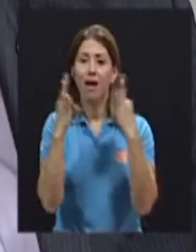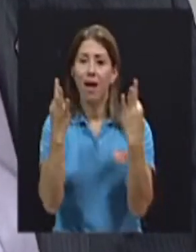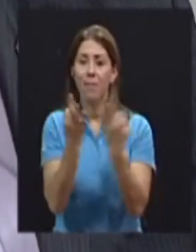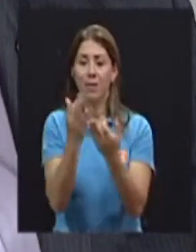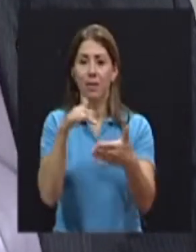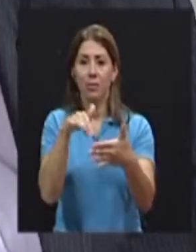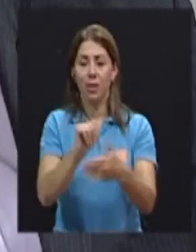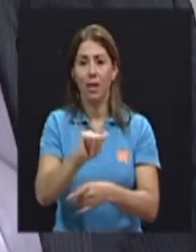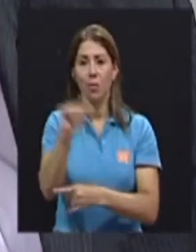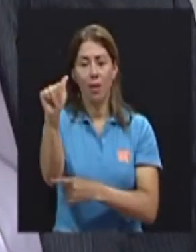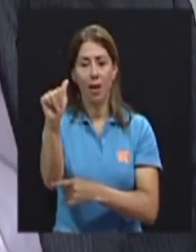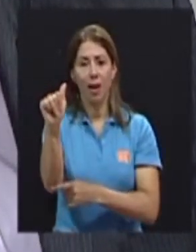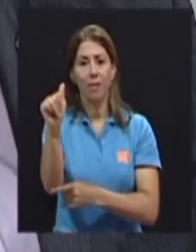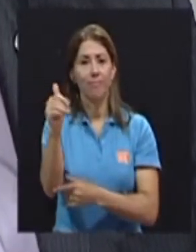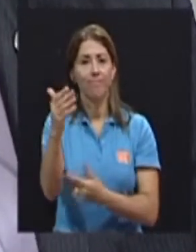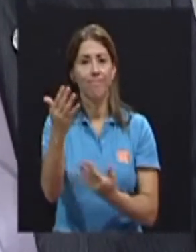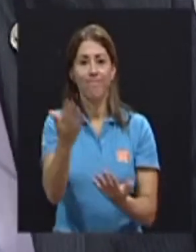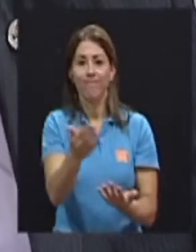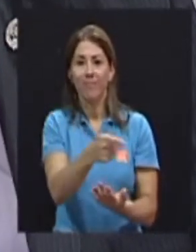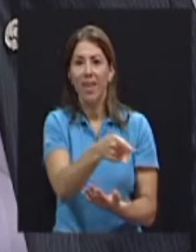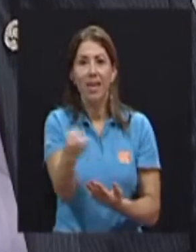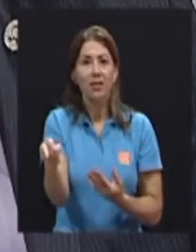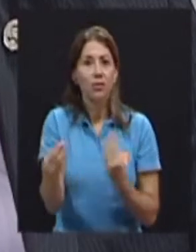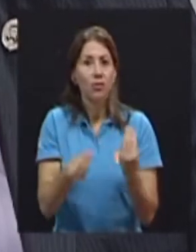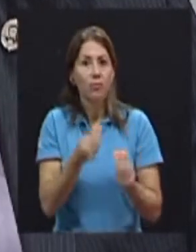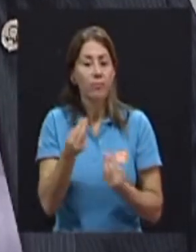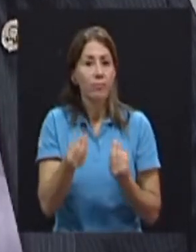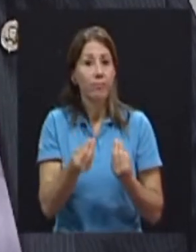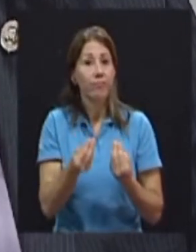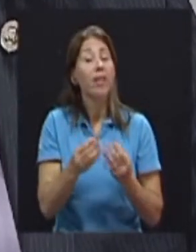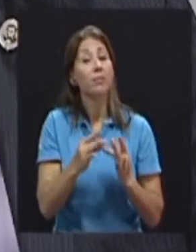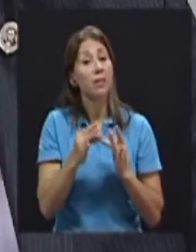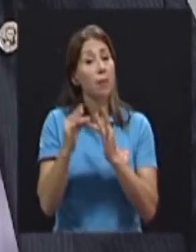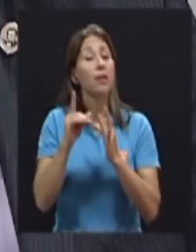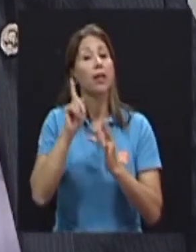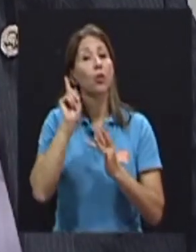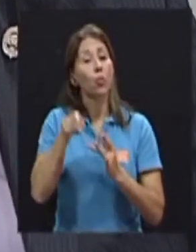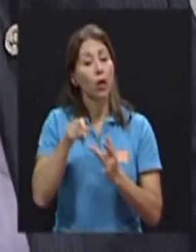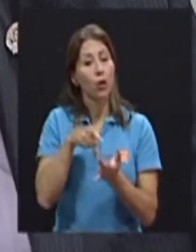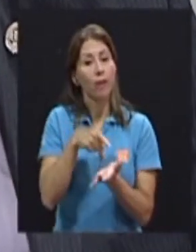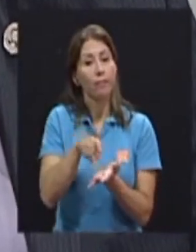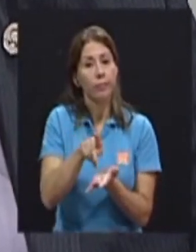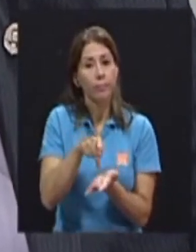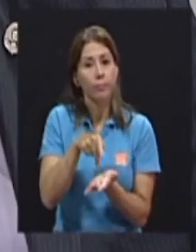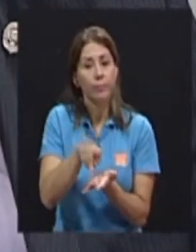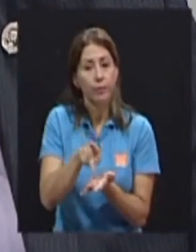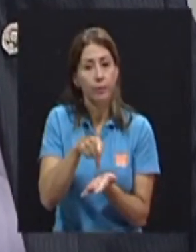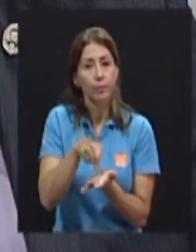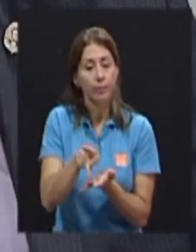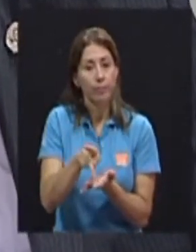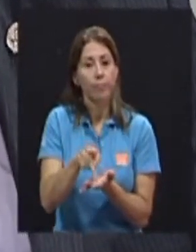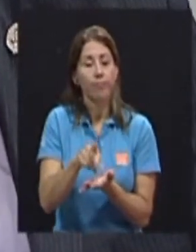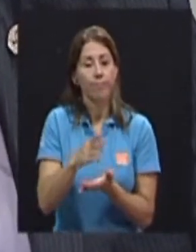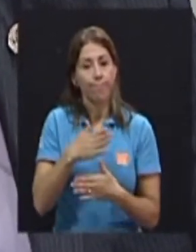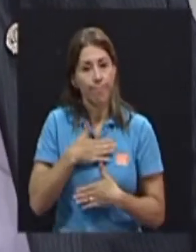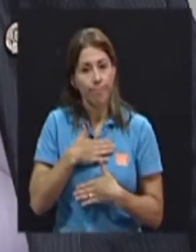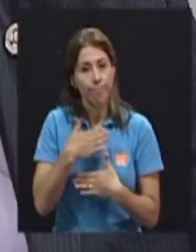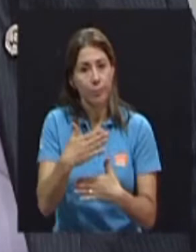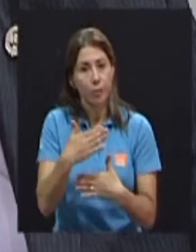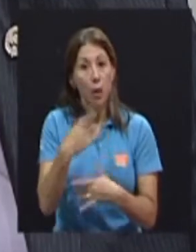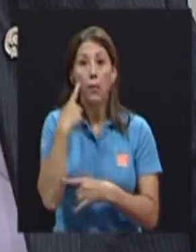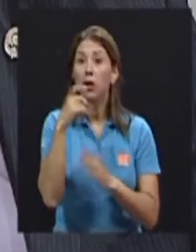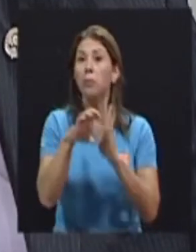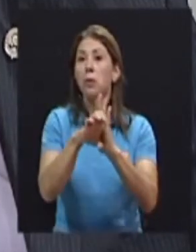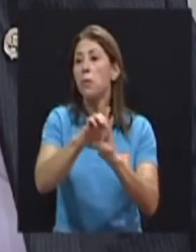tuvieron que hacer un aporte especial, tuvieron que hacer un pago especial, porque mientras los jóvenes de